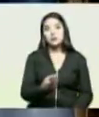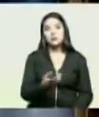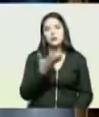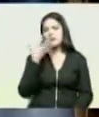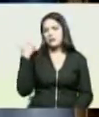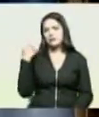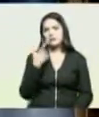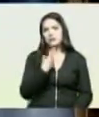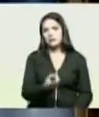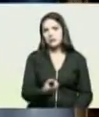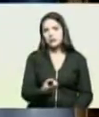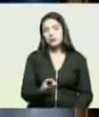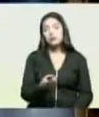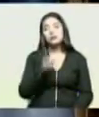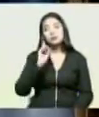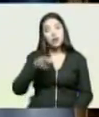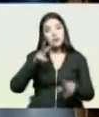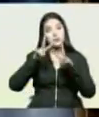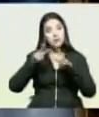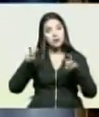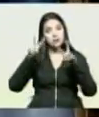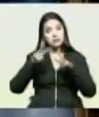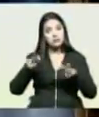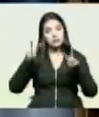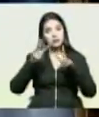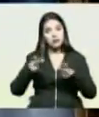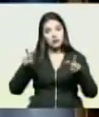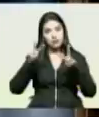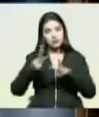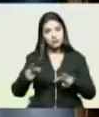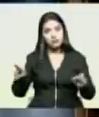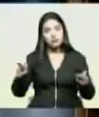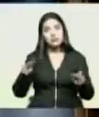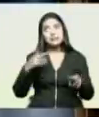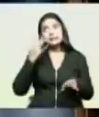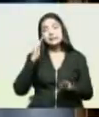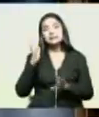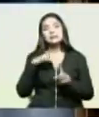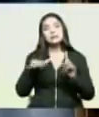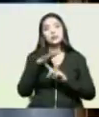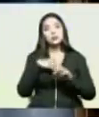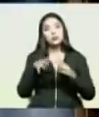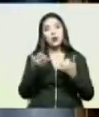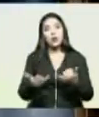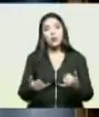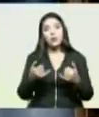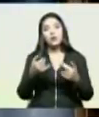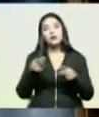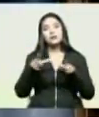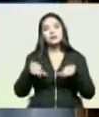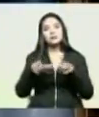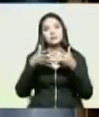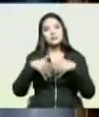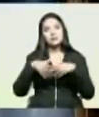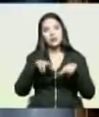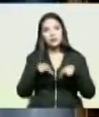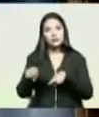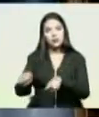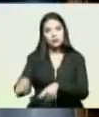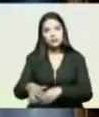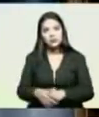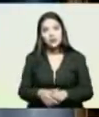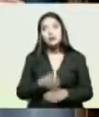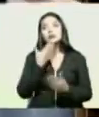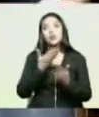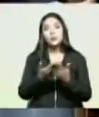momento, investíguese estos presuntos hechos ilícitos en la FAJA petrolífera, y se lo